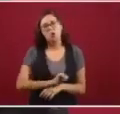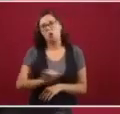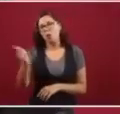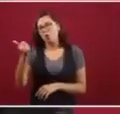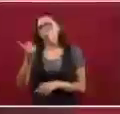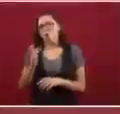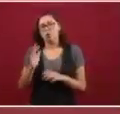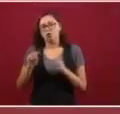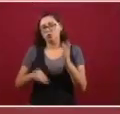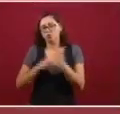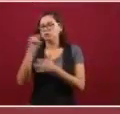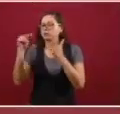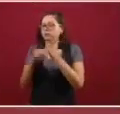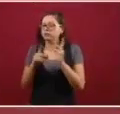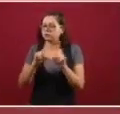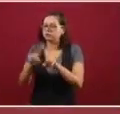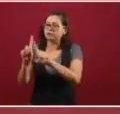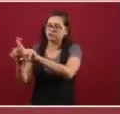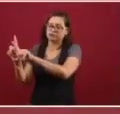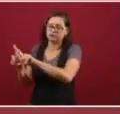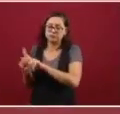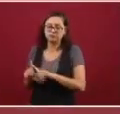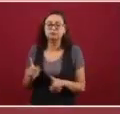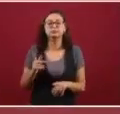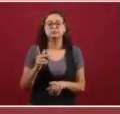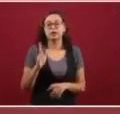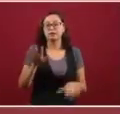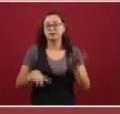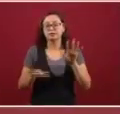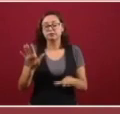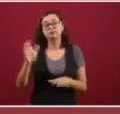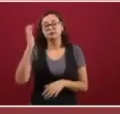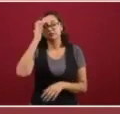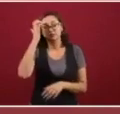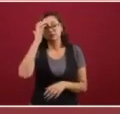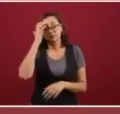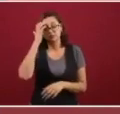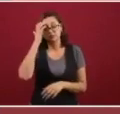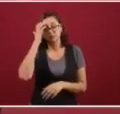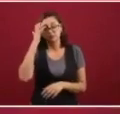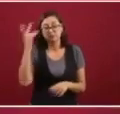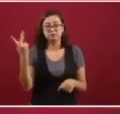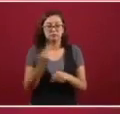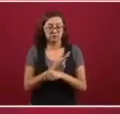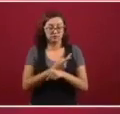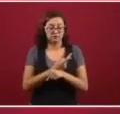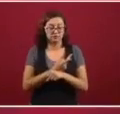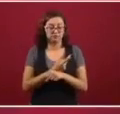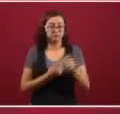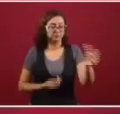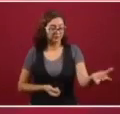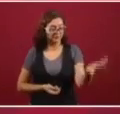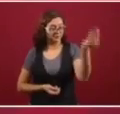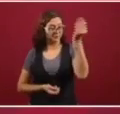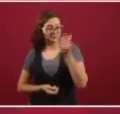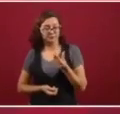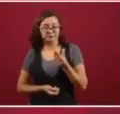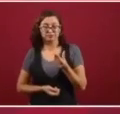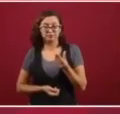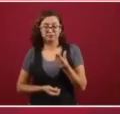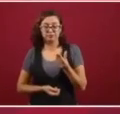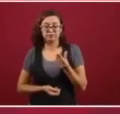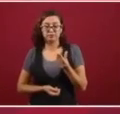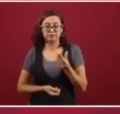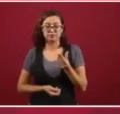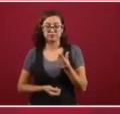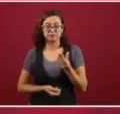no tengo información, pero sí conozco casos donde llegan las participaciones o el